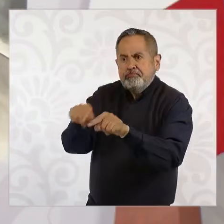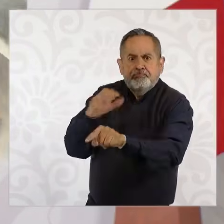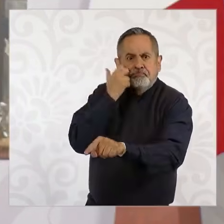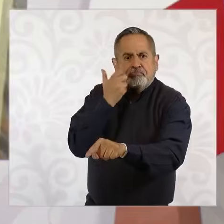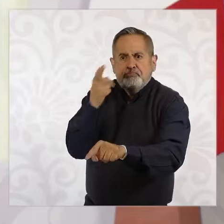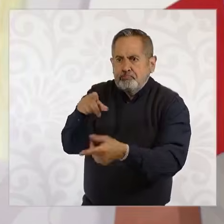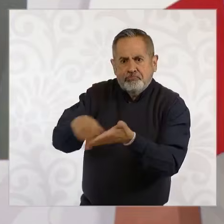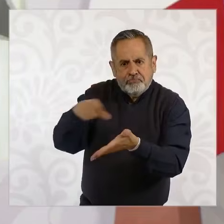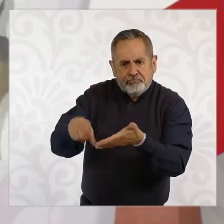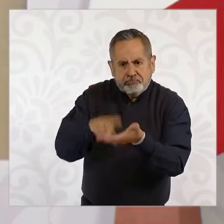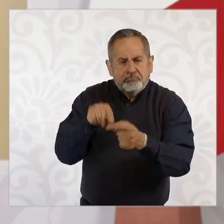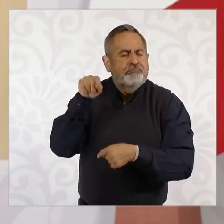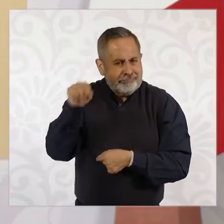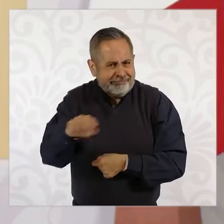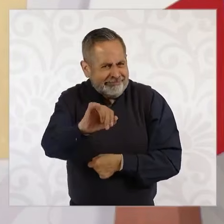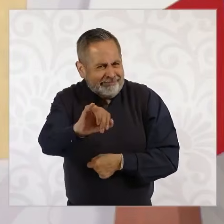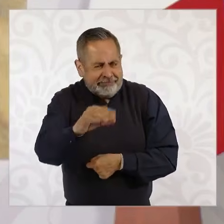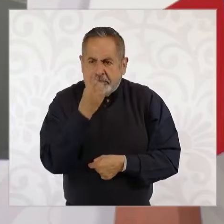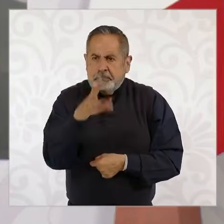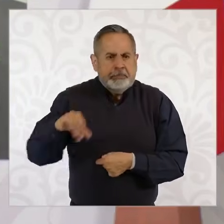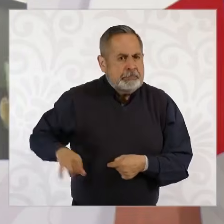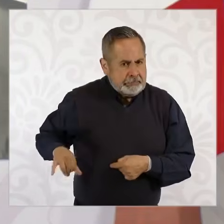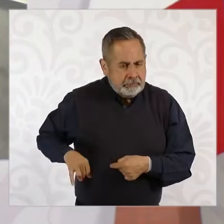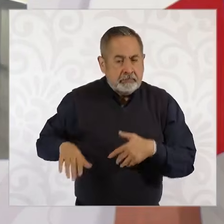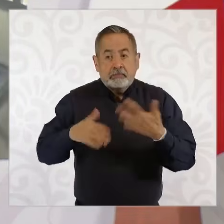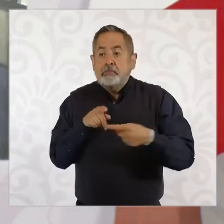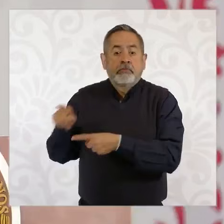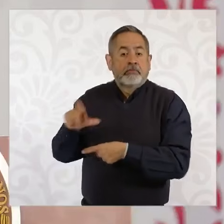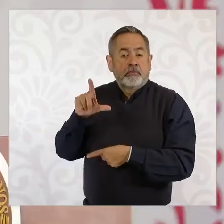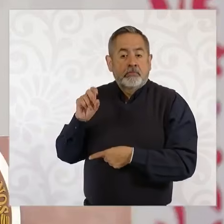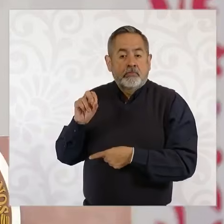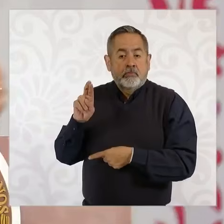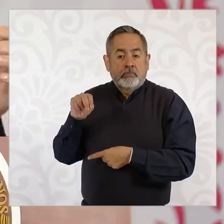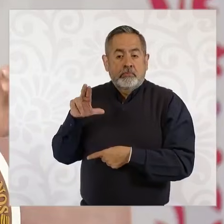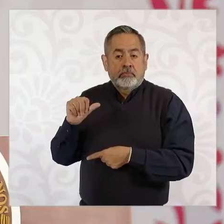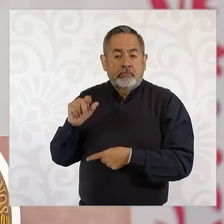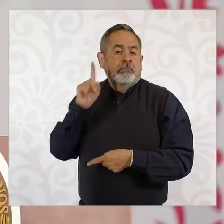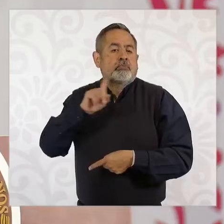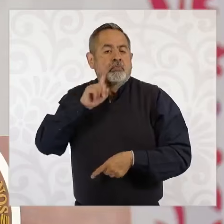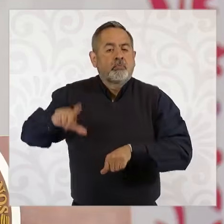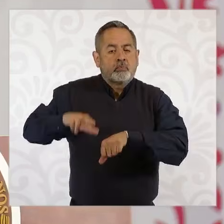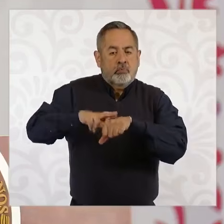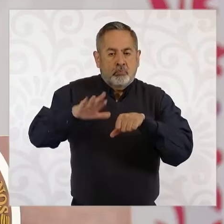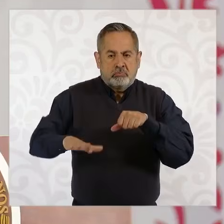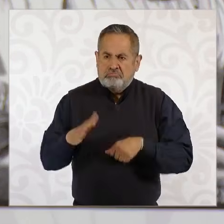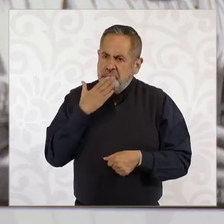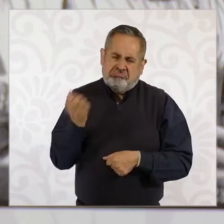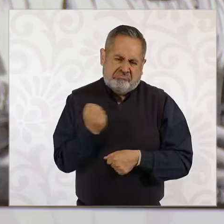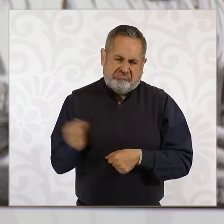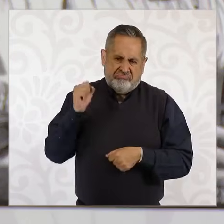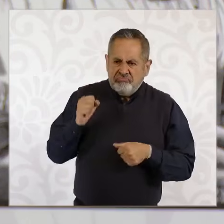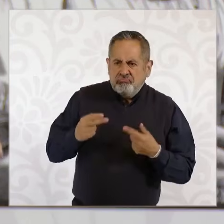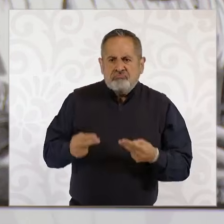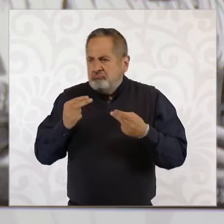muy interesante el modelo y además Lorena, la gobernadora, Lorena Cuéllar, pues es buenísima